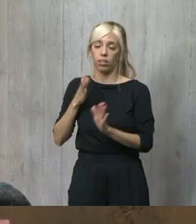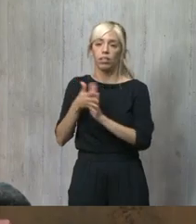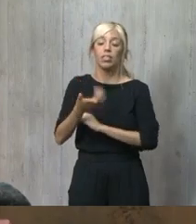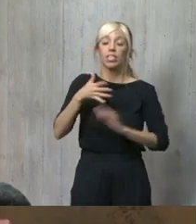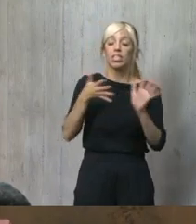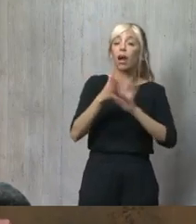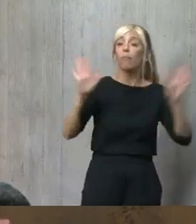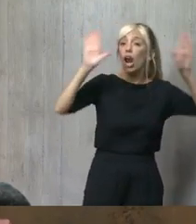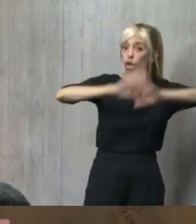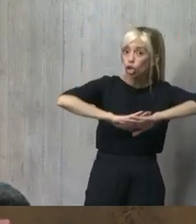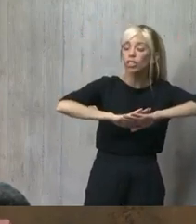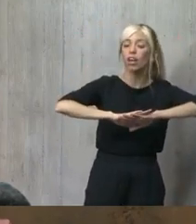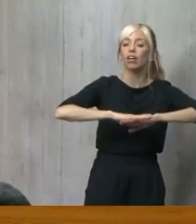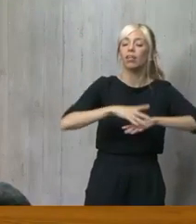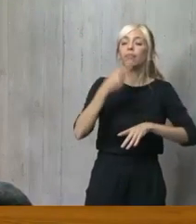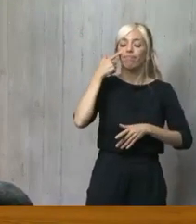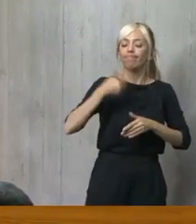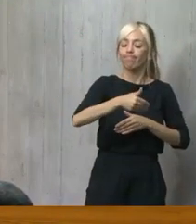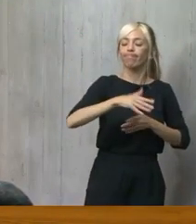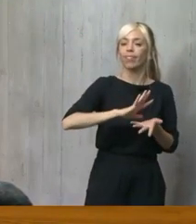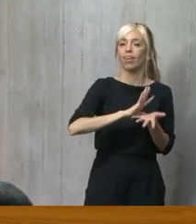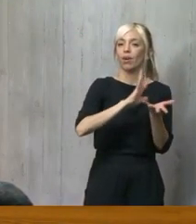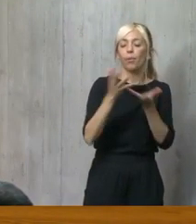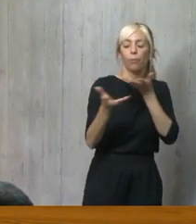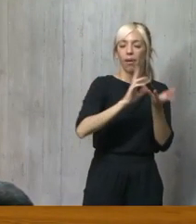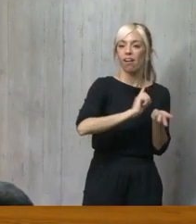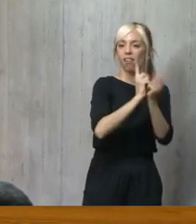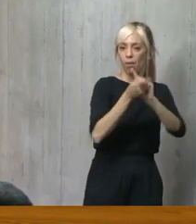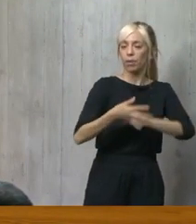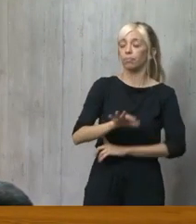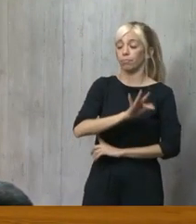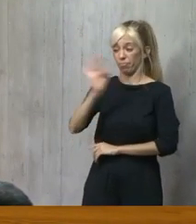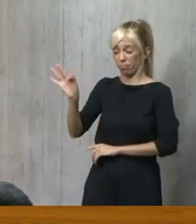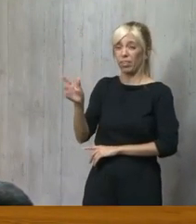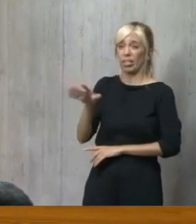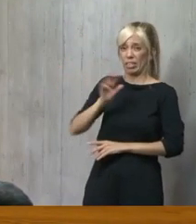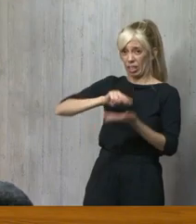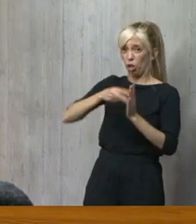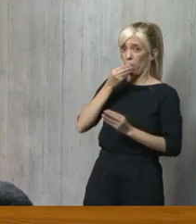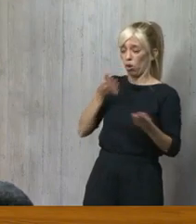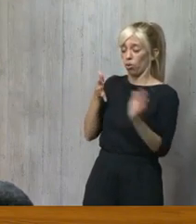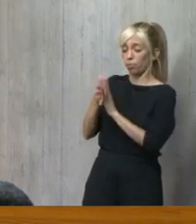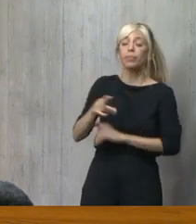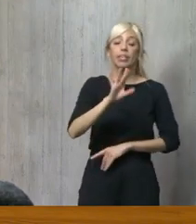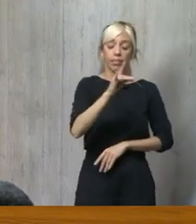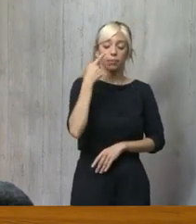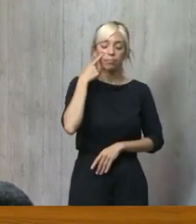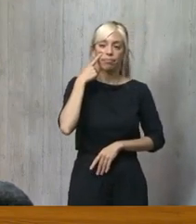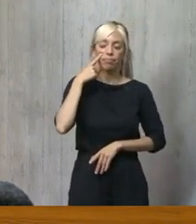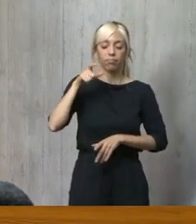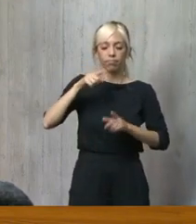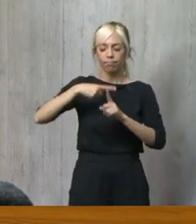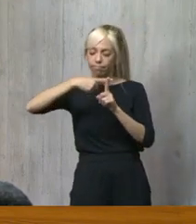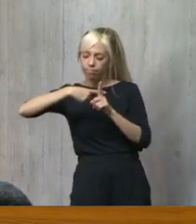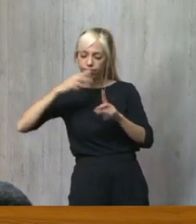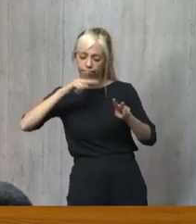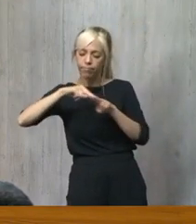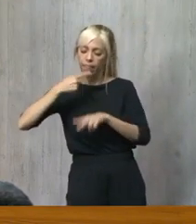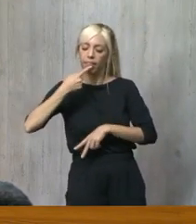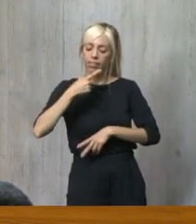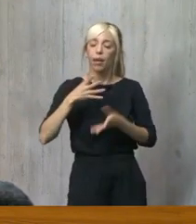se lo dice don Pedro. Sí, en la dirección, la previsión que ahora mismo los compañeros de la AEMET nos indicaban es que hay cambio en la dirección del viento,